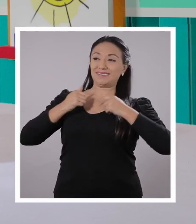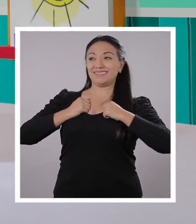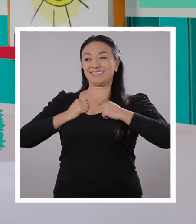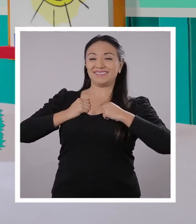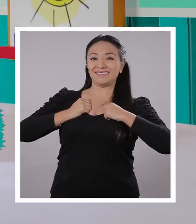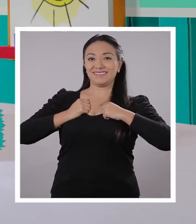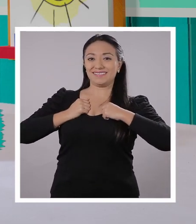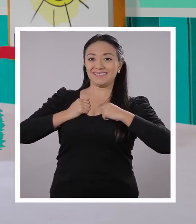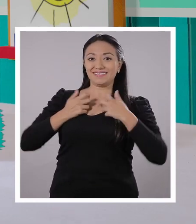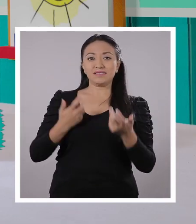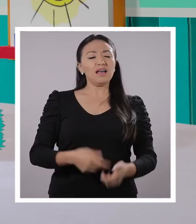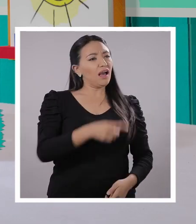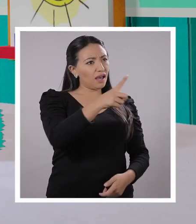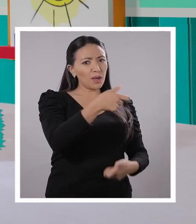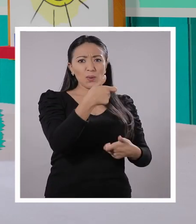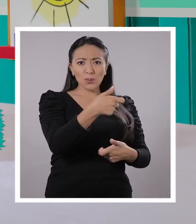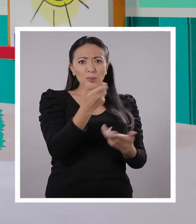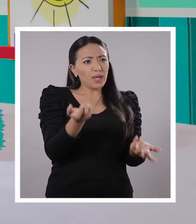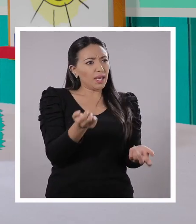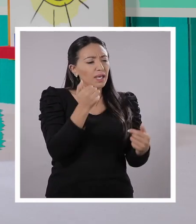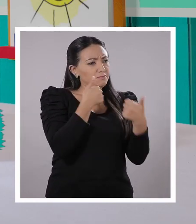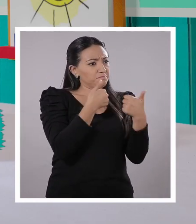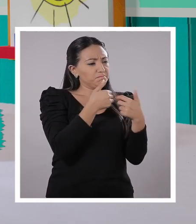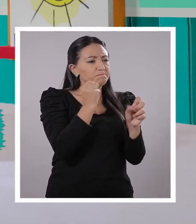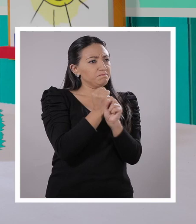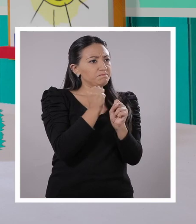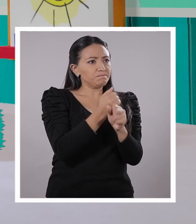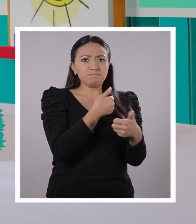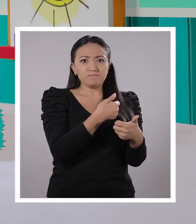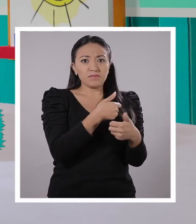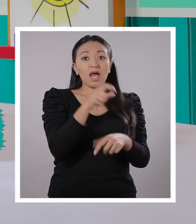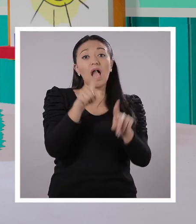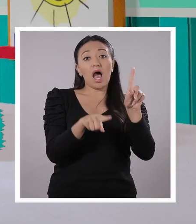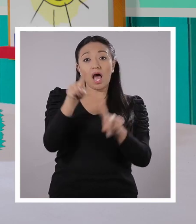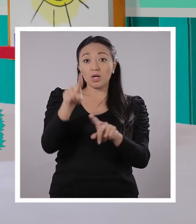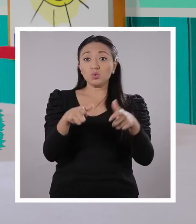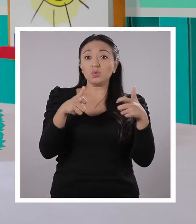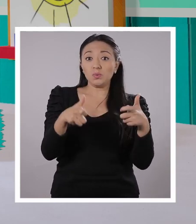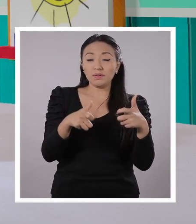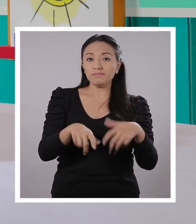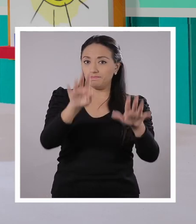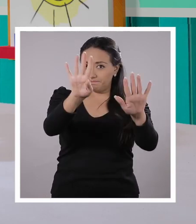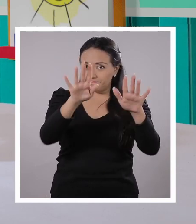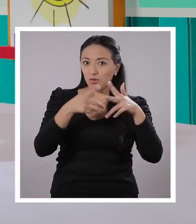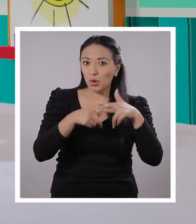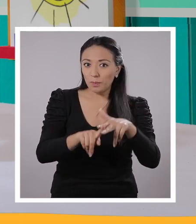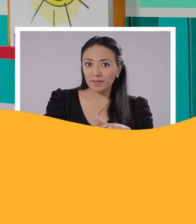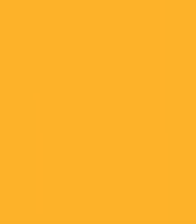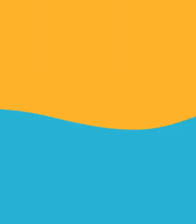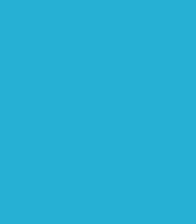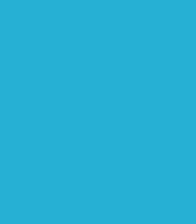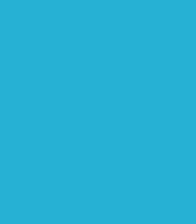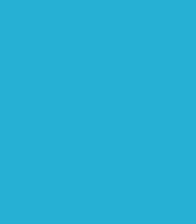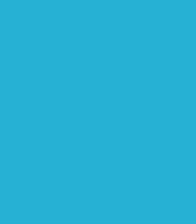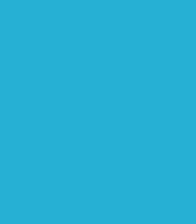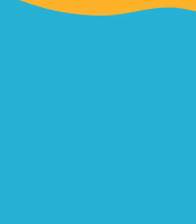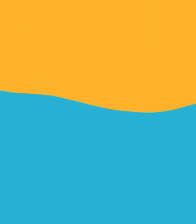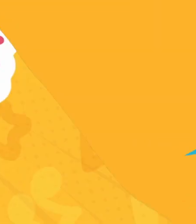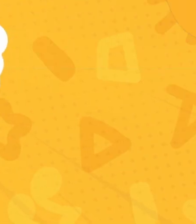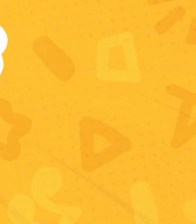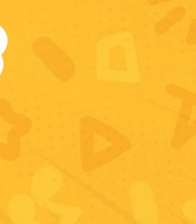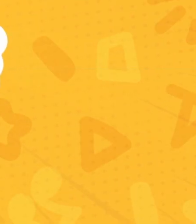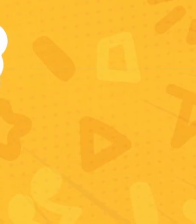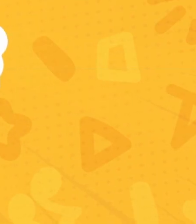mundo. ¡Qué bien! ¡Qué buen ejercicio! Y de esos tenemos algunos. ¿Sí? Así que vamos a empezar. Vamos a empezar.